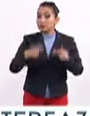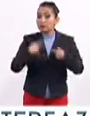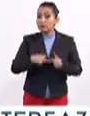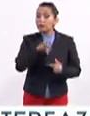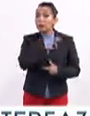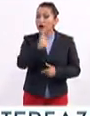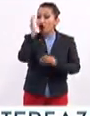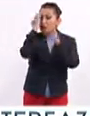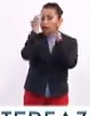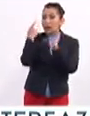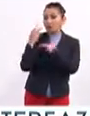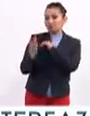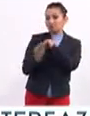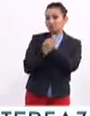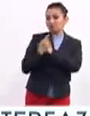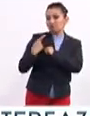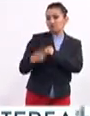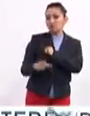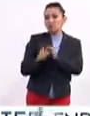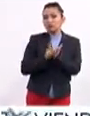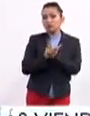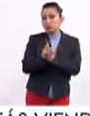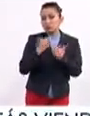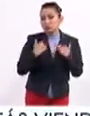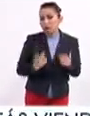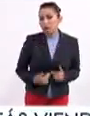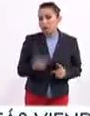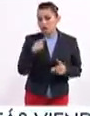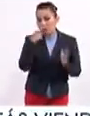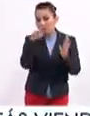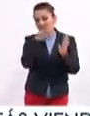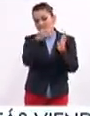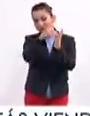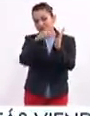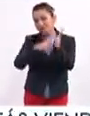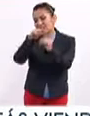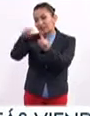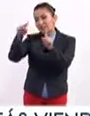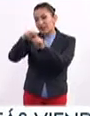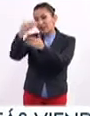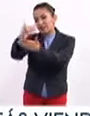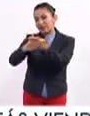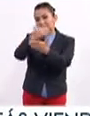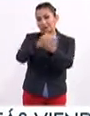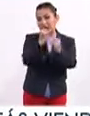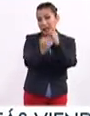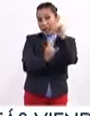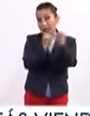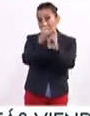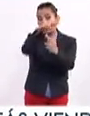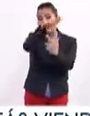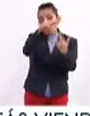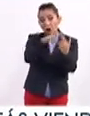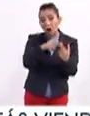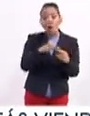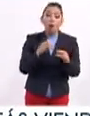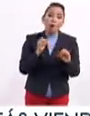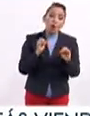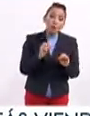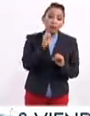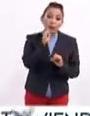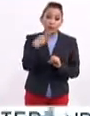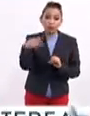pueda conocer y defender sus derechos humanos, tal y como establecen múltiples instrumentos internacionales, regionales y